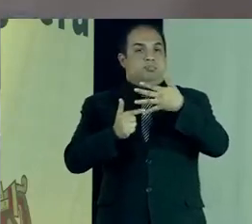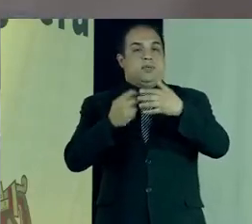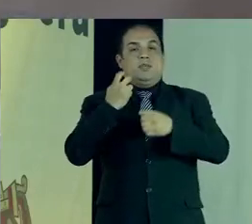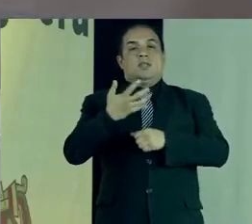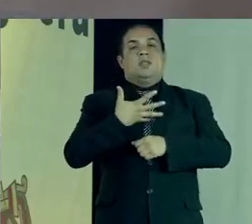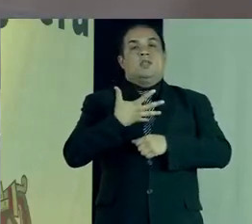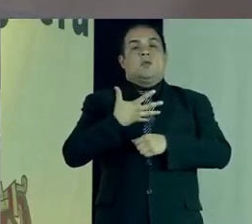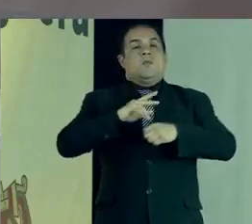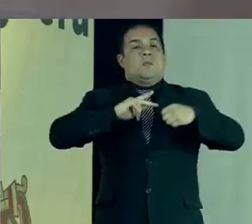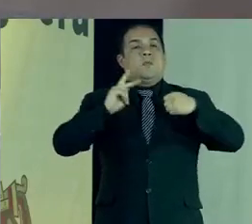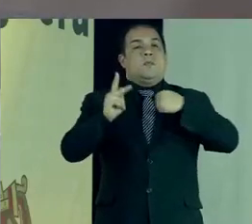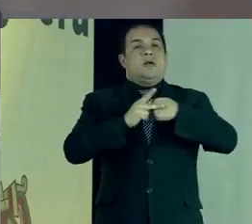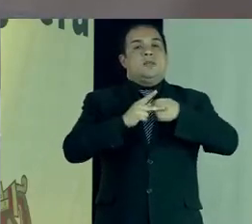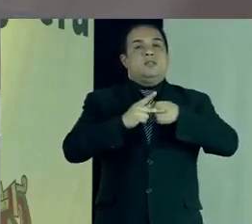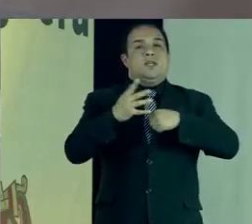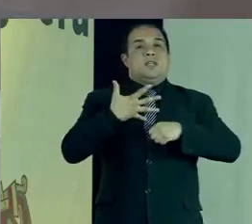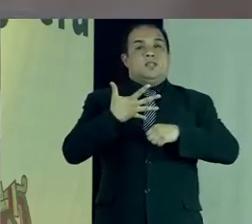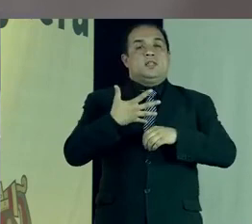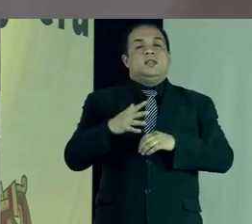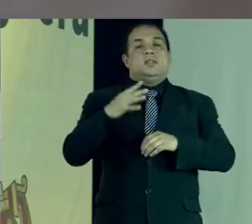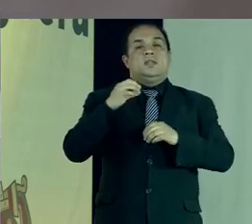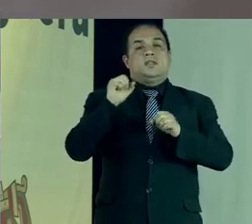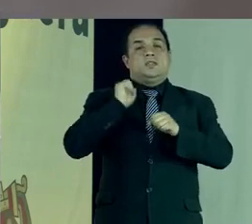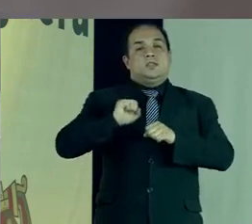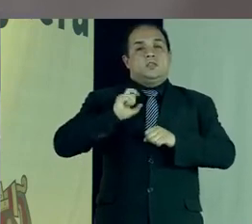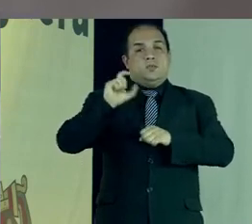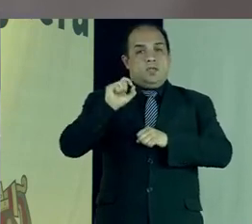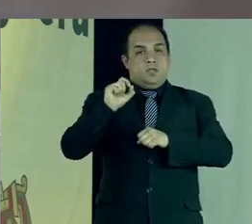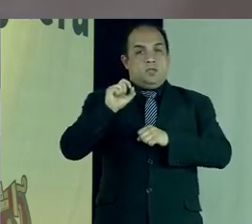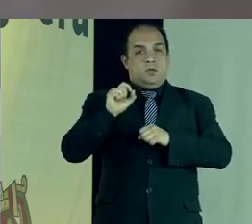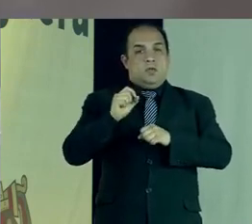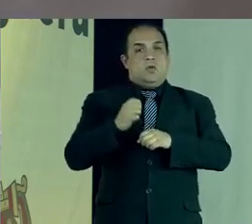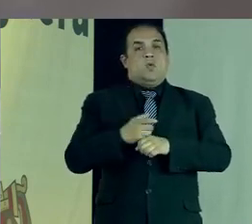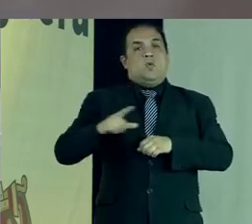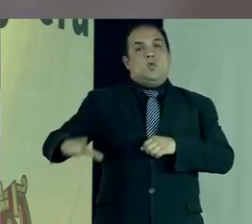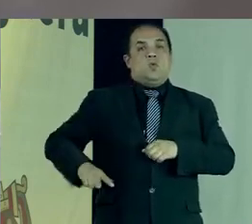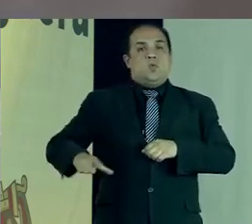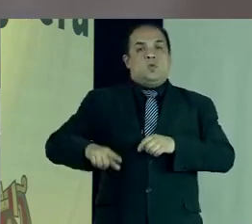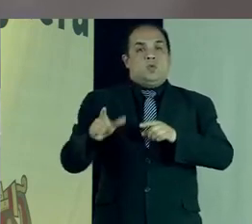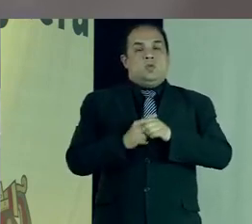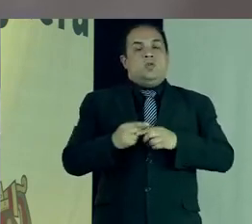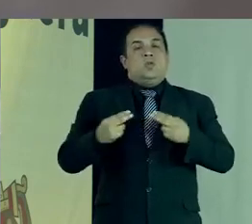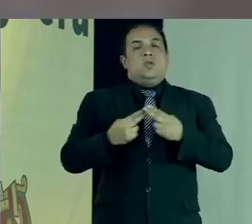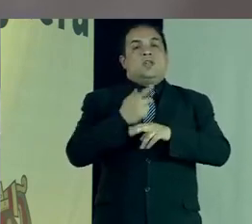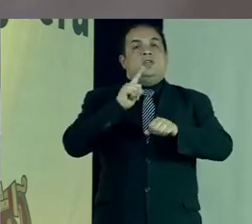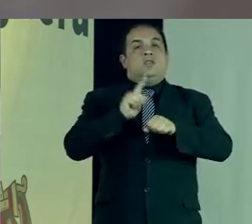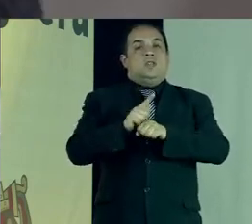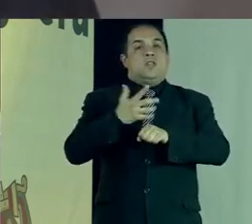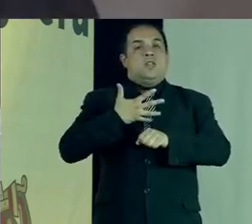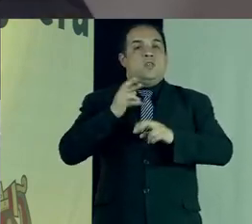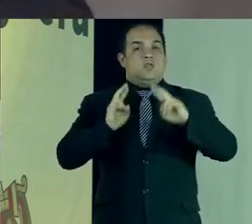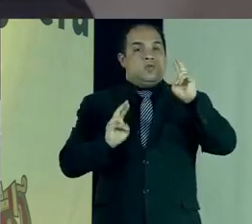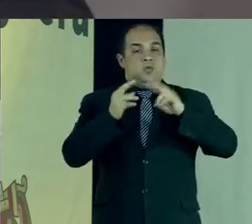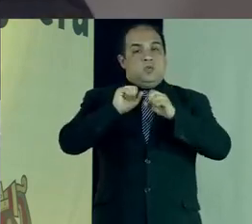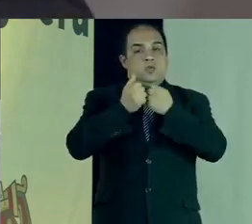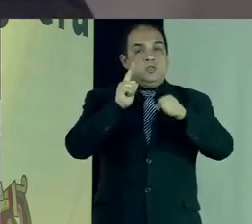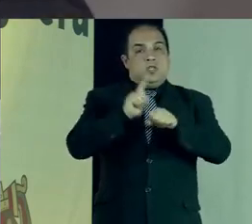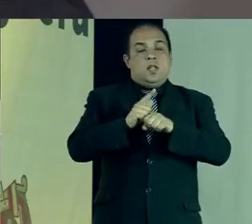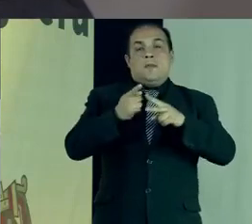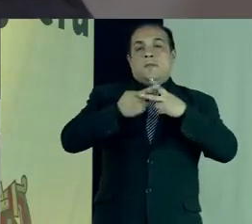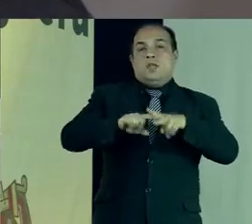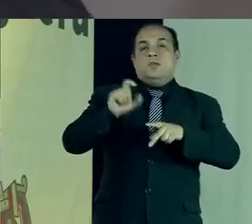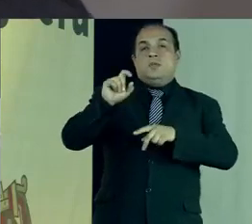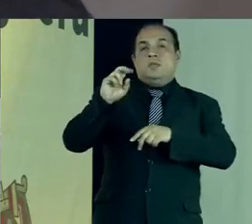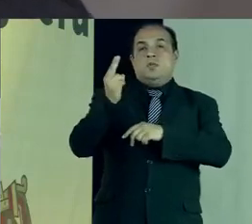construyó para el siglo 20 un estado nacional producto de una revolución social iniciada el 20 de noviembre